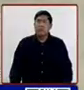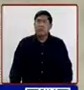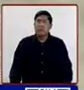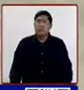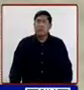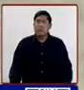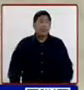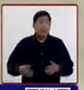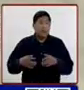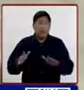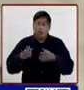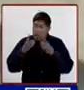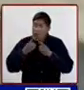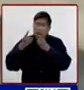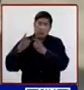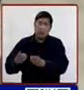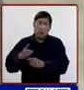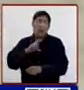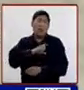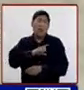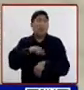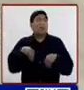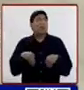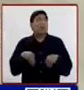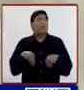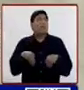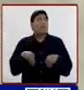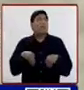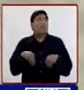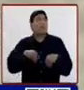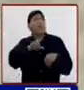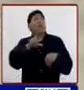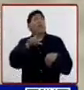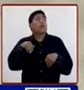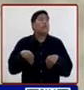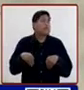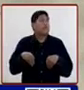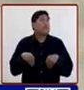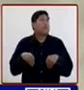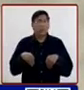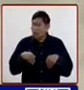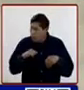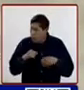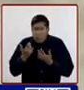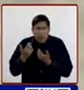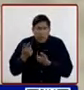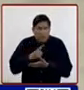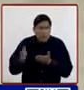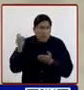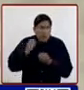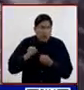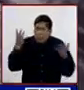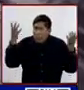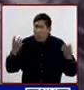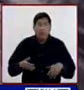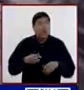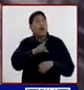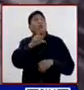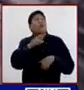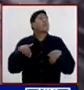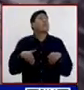Ya están mi prove, los pobres no están haciendo nada, dicen el lunes. No puedo esperar yo una semana más.